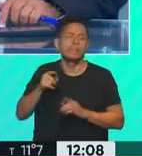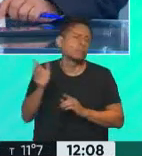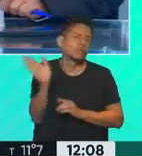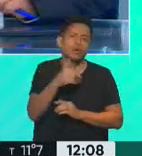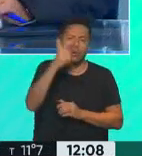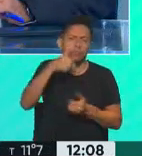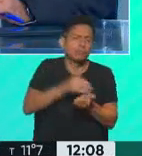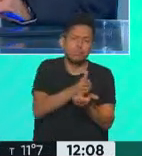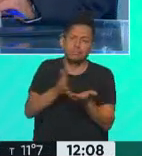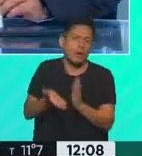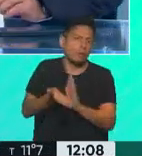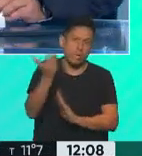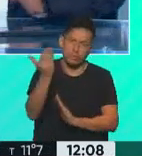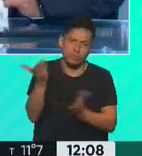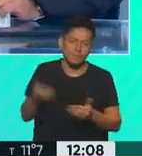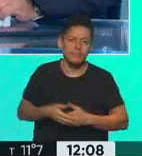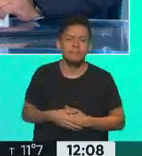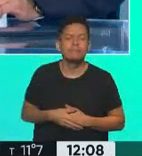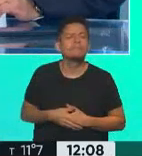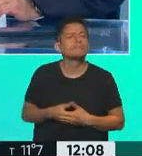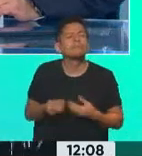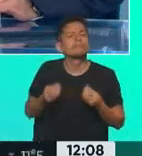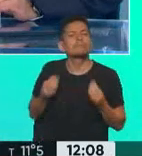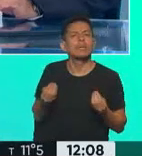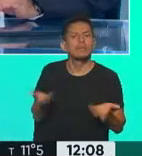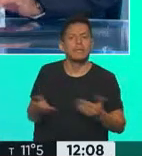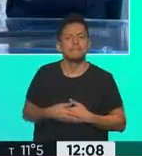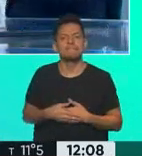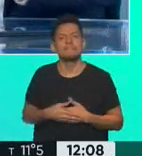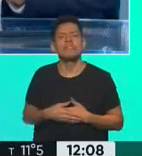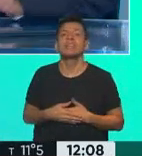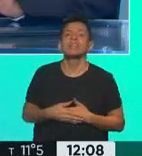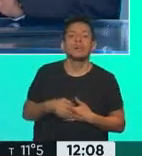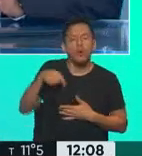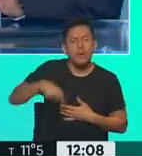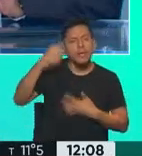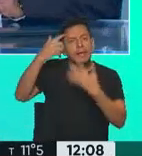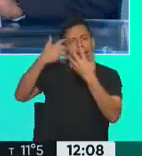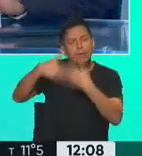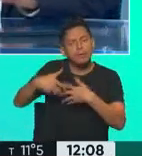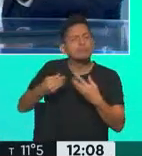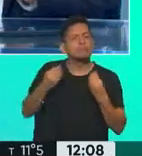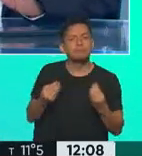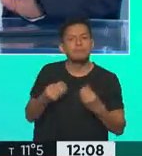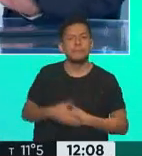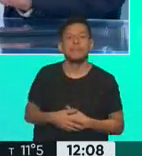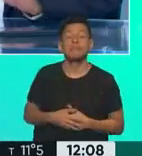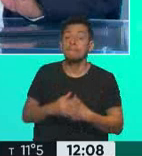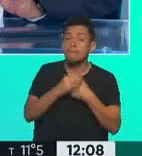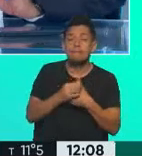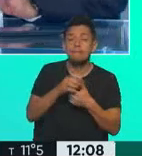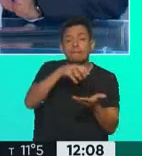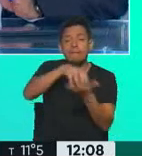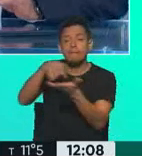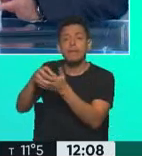los demás productos. ¿Qué pasa con esto, Silvia? ¿Cuál es la reflexión que hay que hacer con respecto a esto? Primero, que son empresas que se